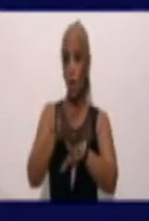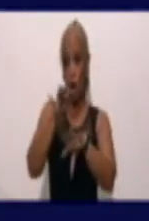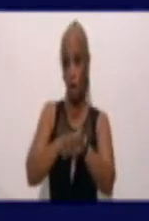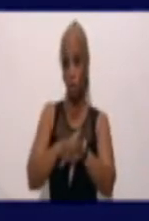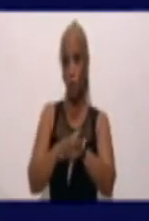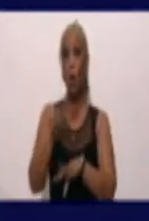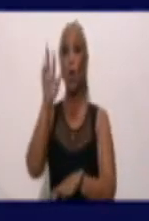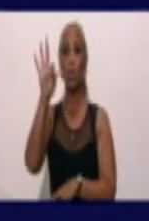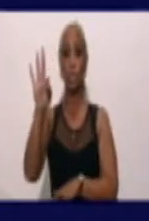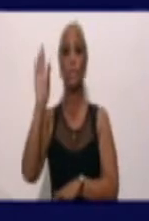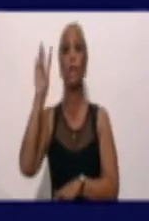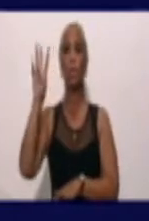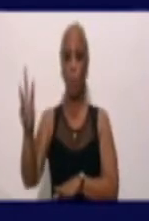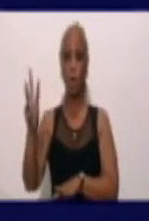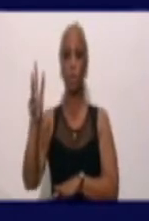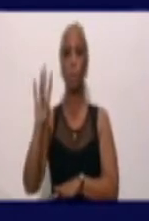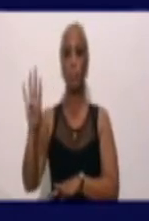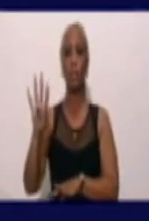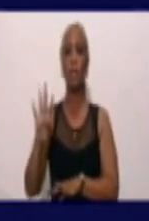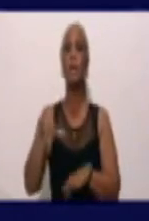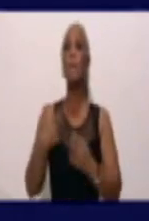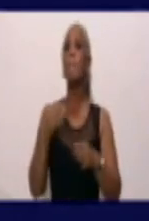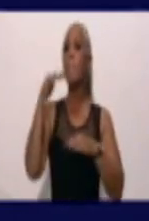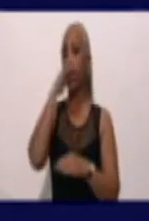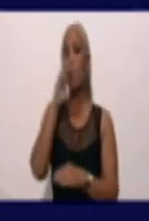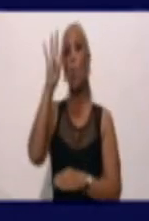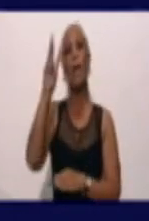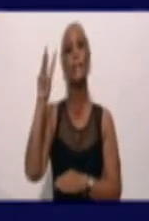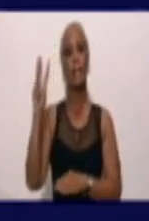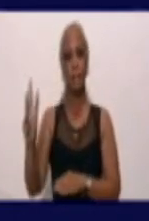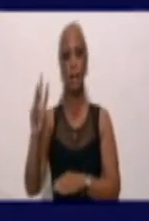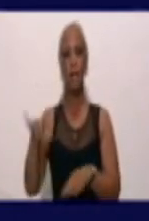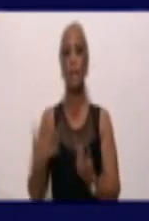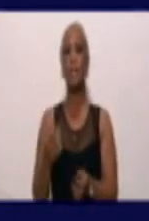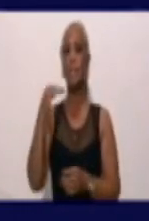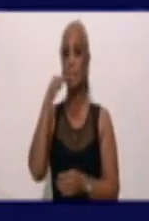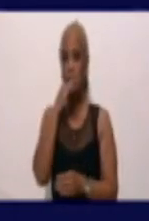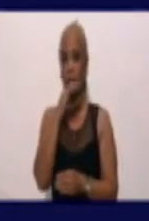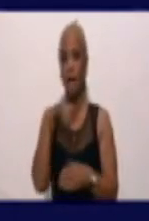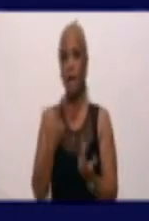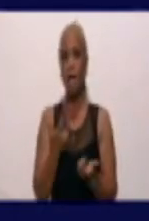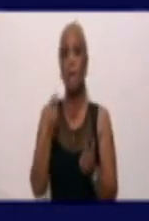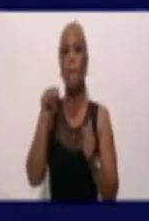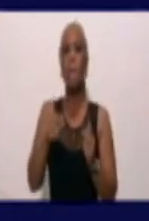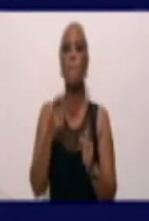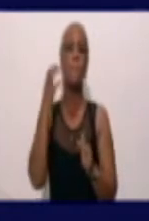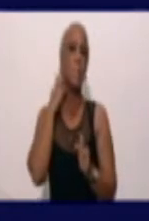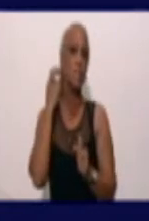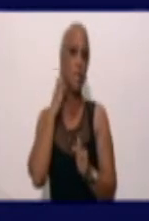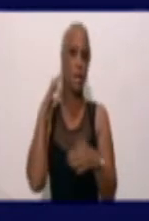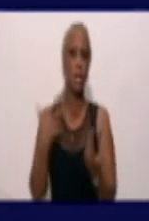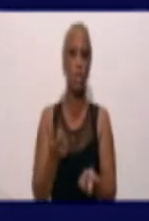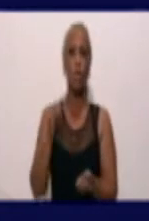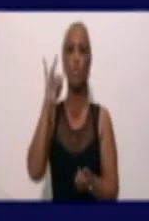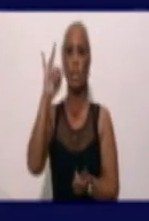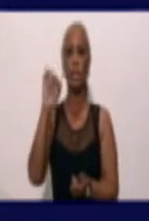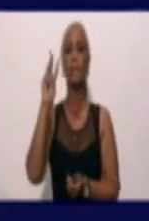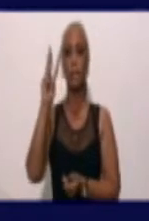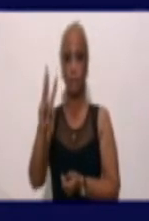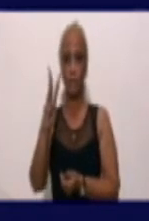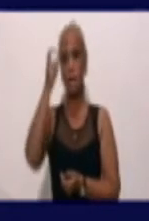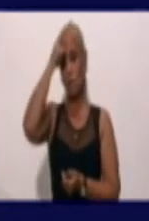84, Bayamo con 43, Guisa 4, Bartolomé Mazó 3, Manzanillo 63, Jiguaní